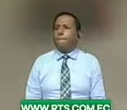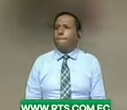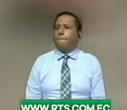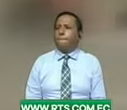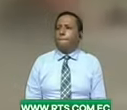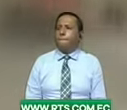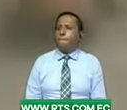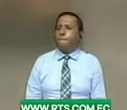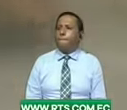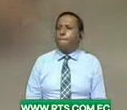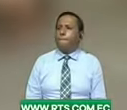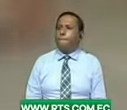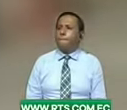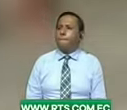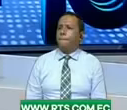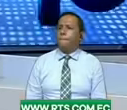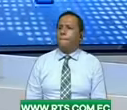José Morales.